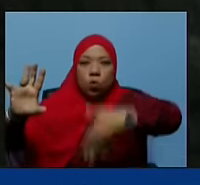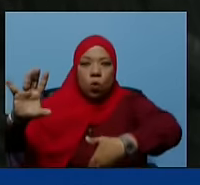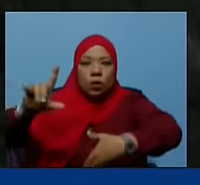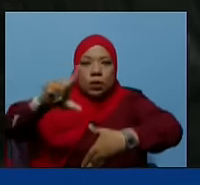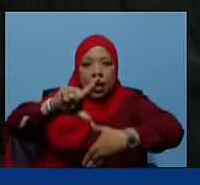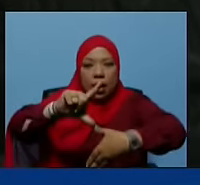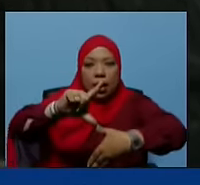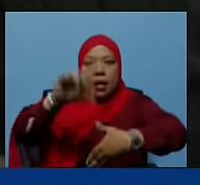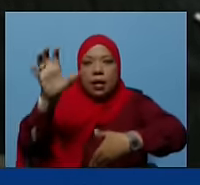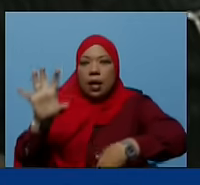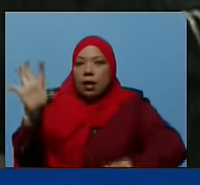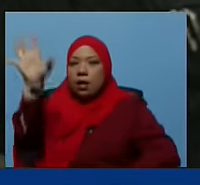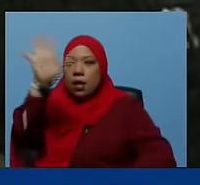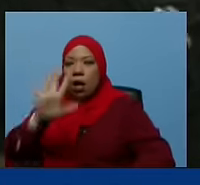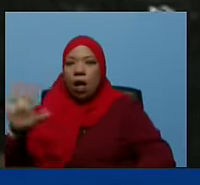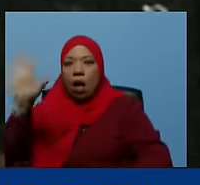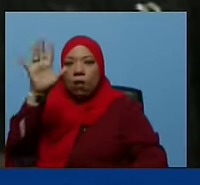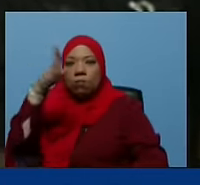nos han dejado estar.